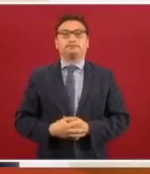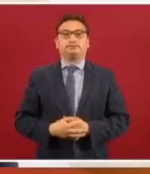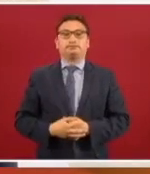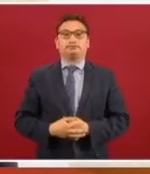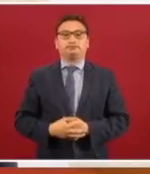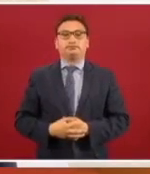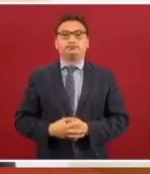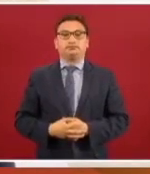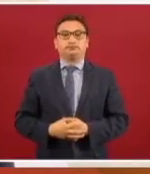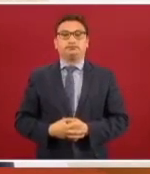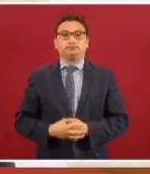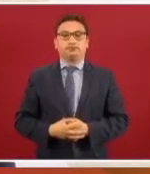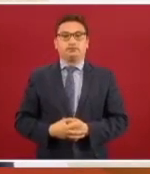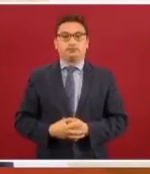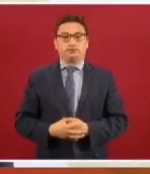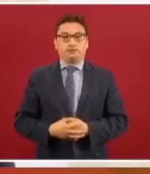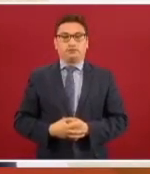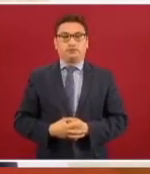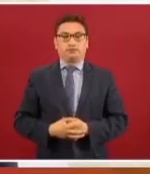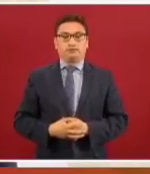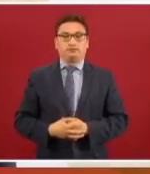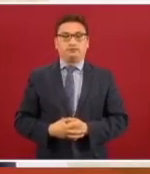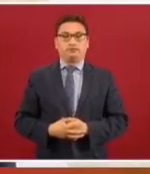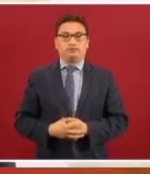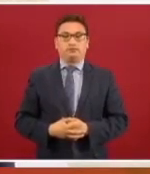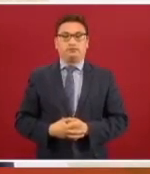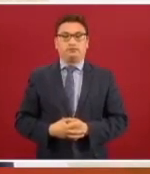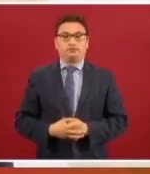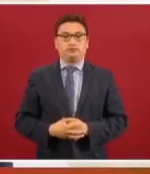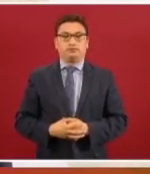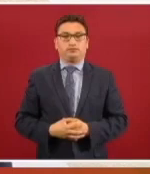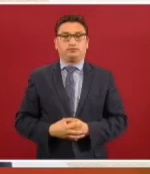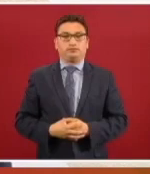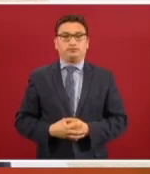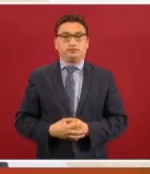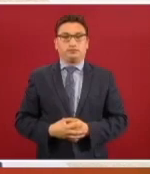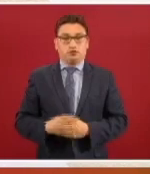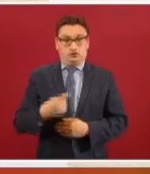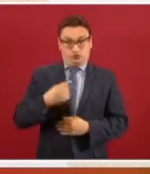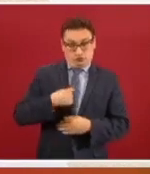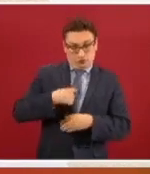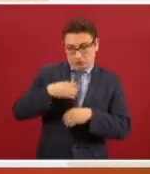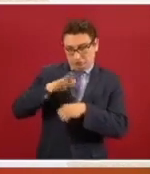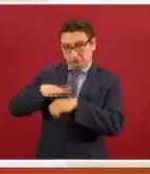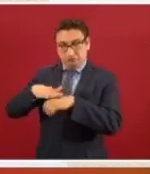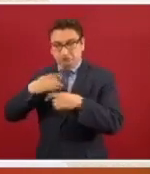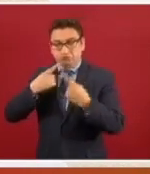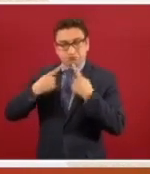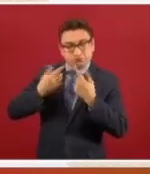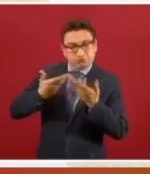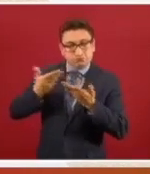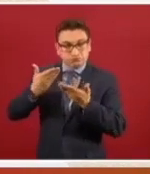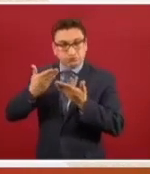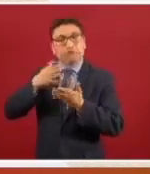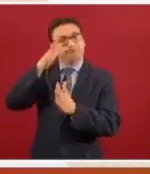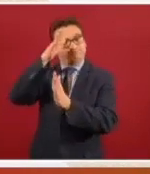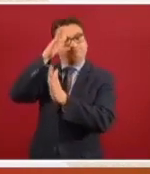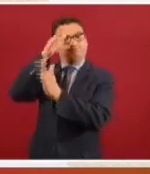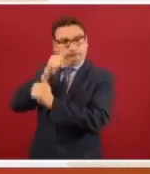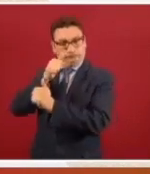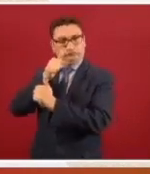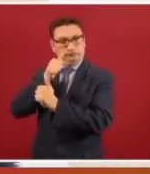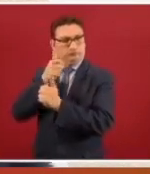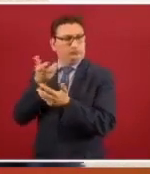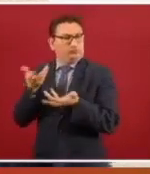que he hecho una consulta y hay un consenso. se